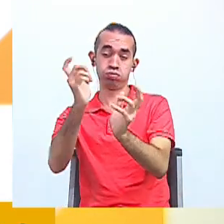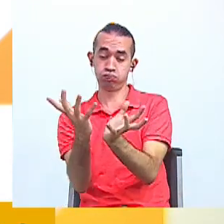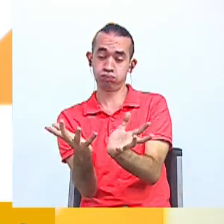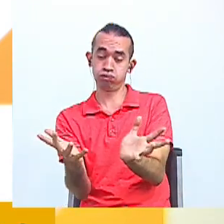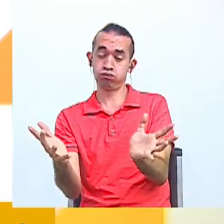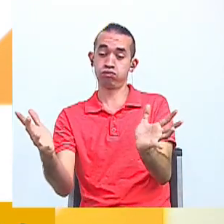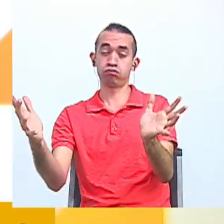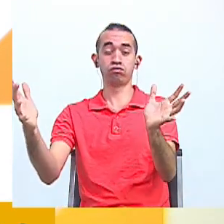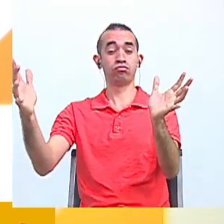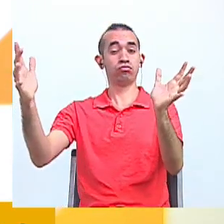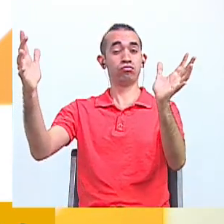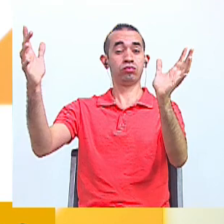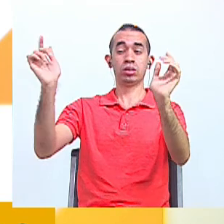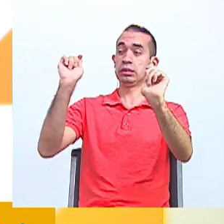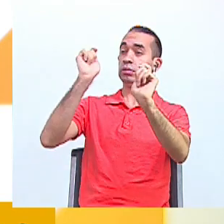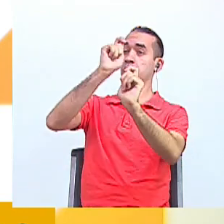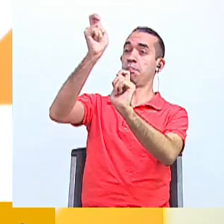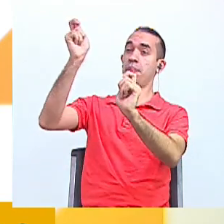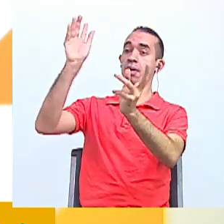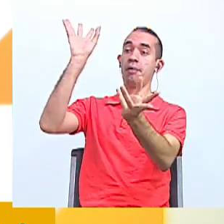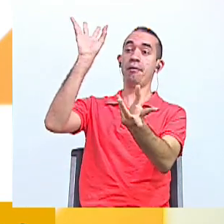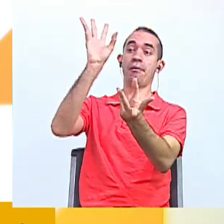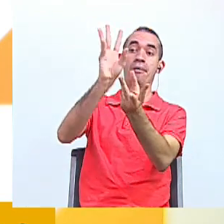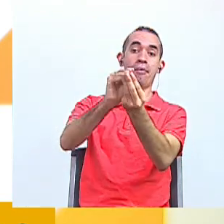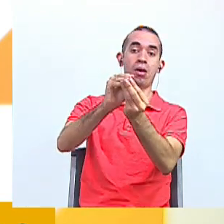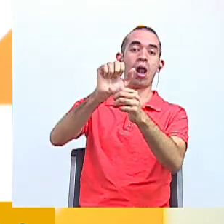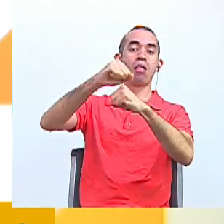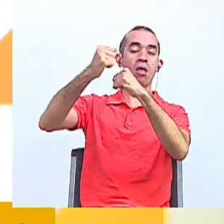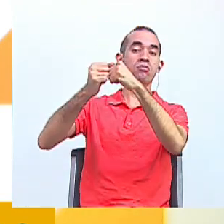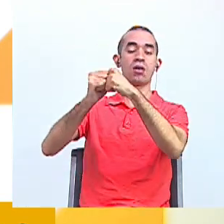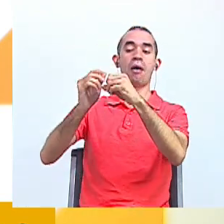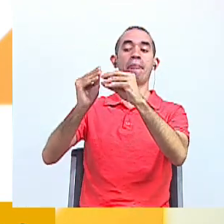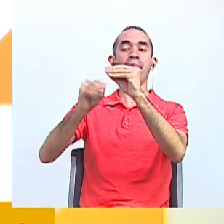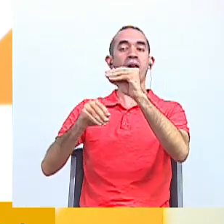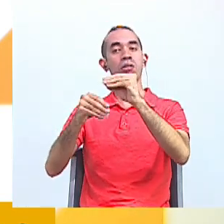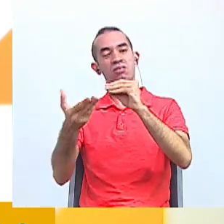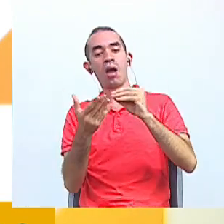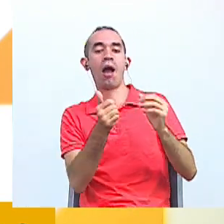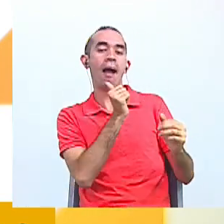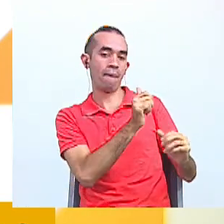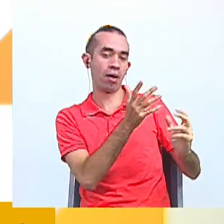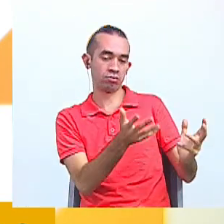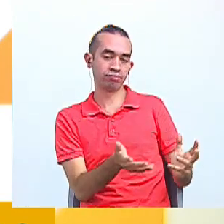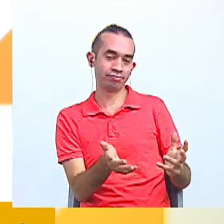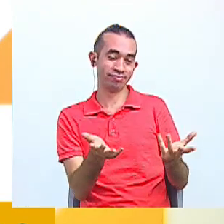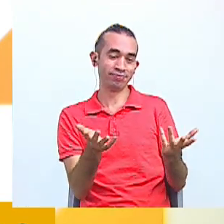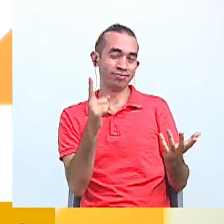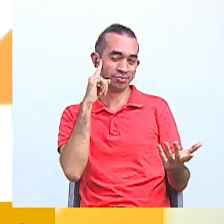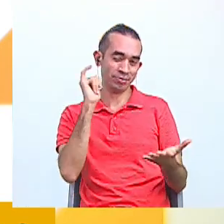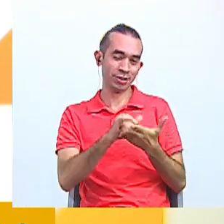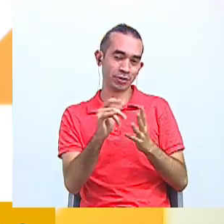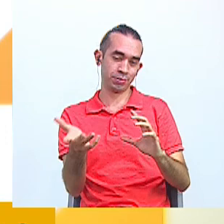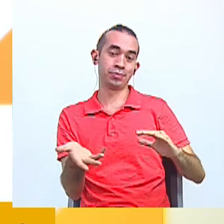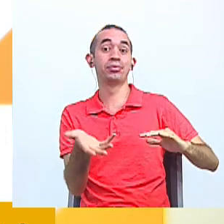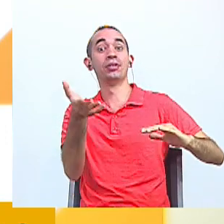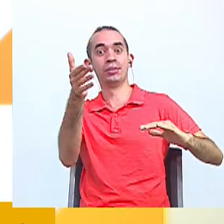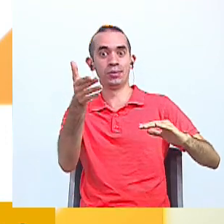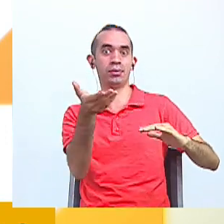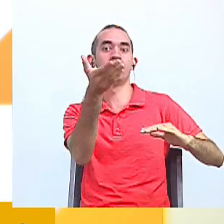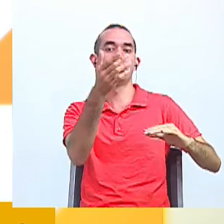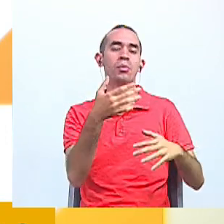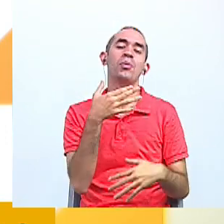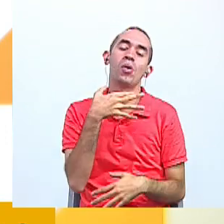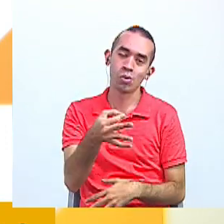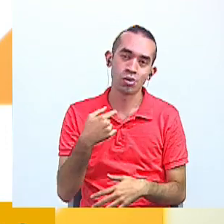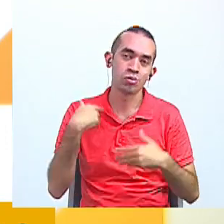su forma dé al final una densidad menor que la del agua. Bueno, ha sido un gusto. Recuerden que soy la